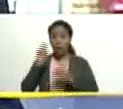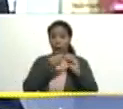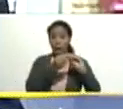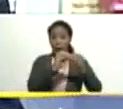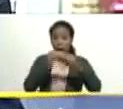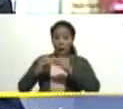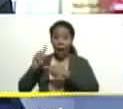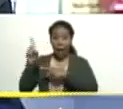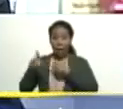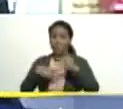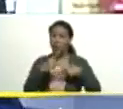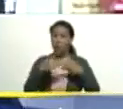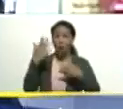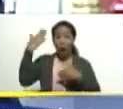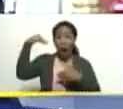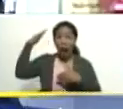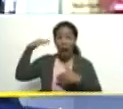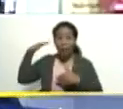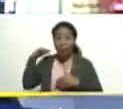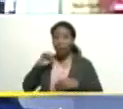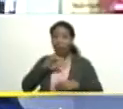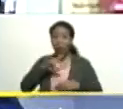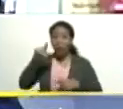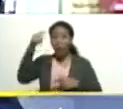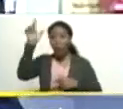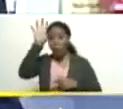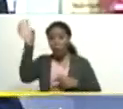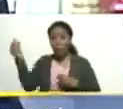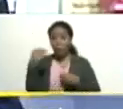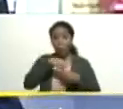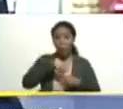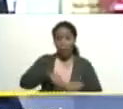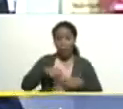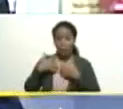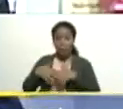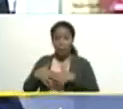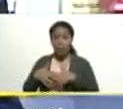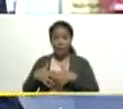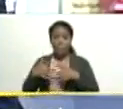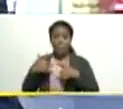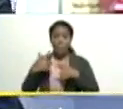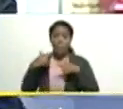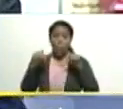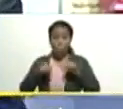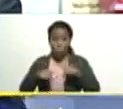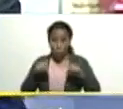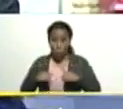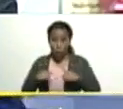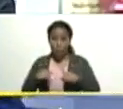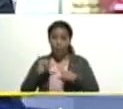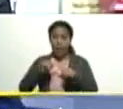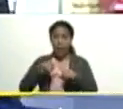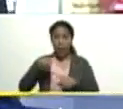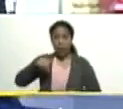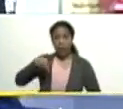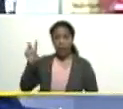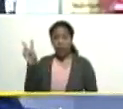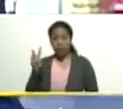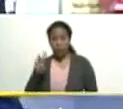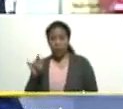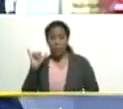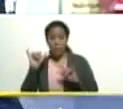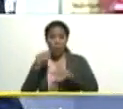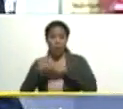eran producción importada. Hoy estamos encontrándonos que también nuestros metalmecánicos, nuestros ingenieros, así como usted vio en el caso de